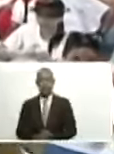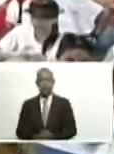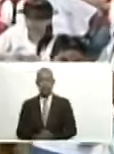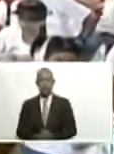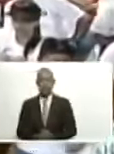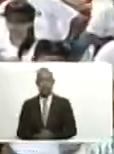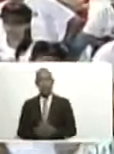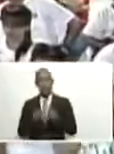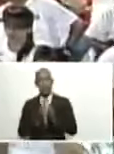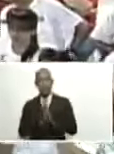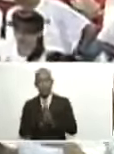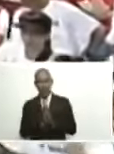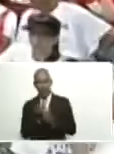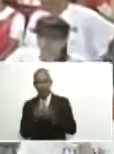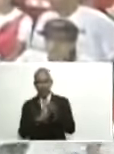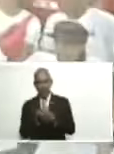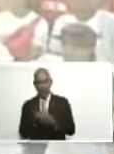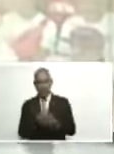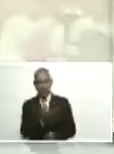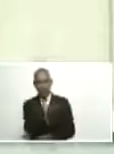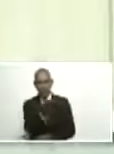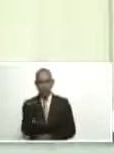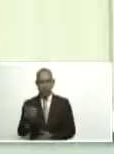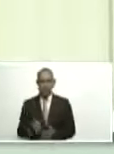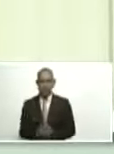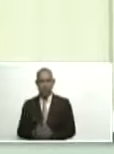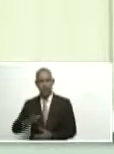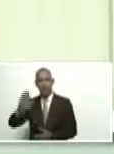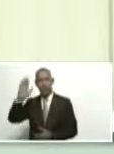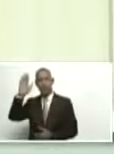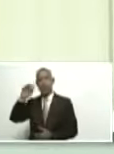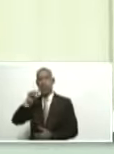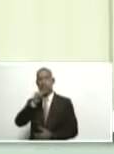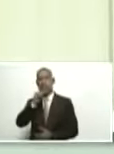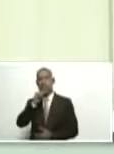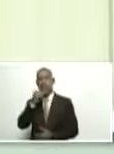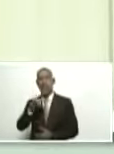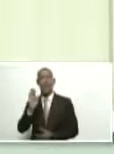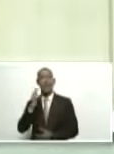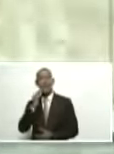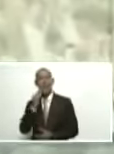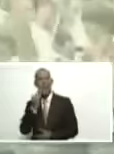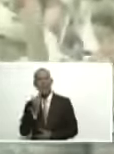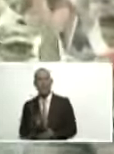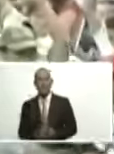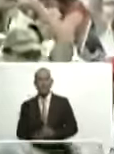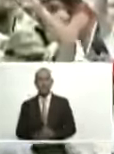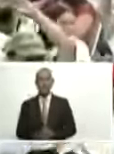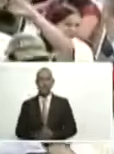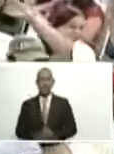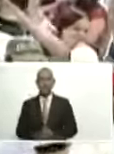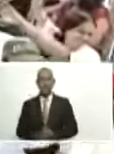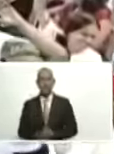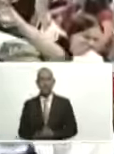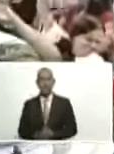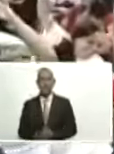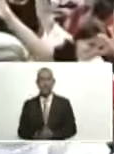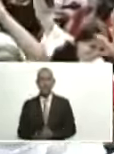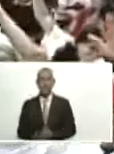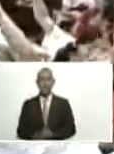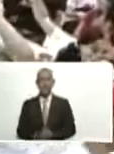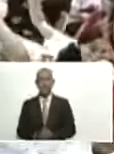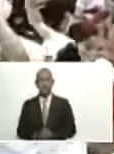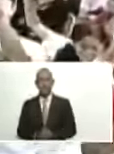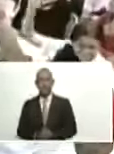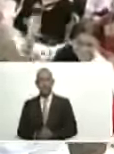Es lo mínimo. Levanten la mano los que tienen Facebook.